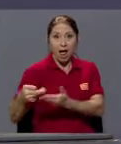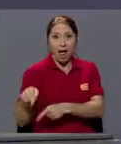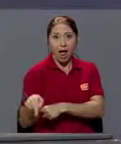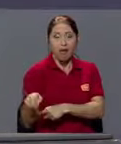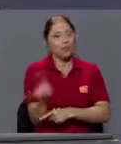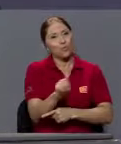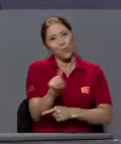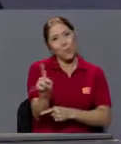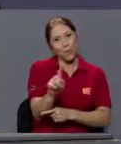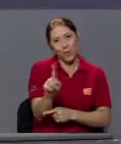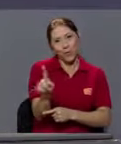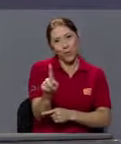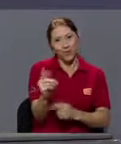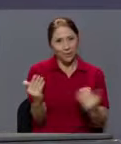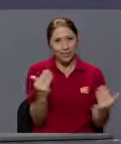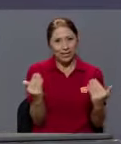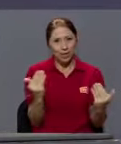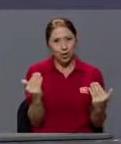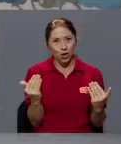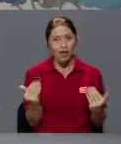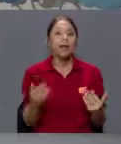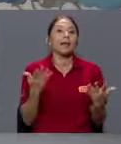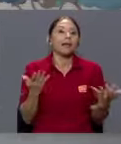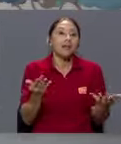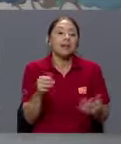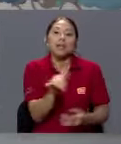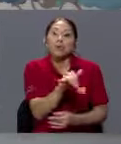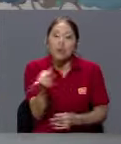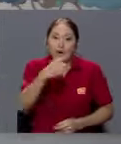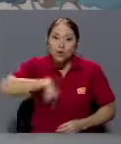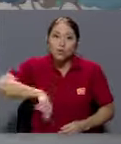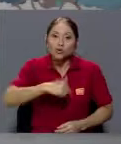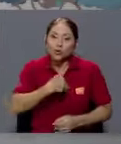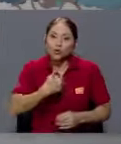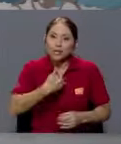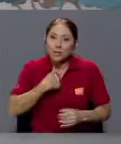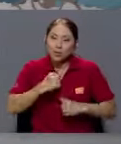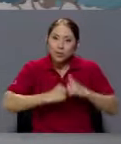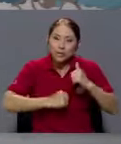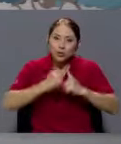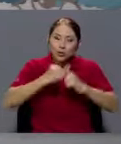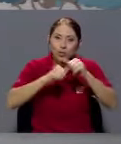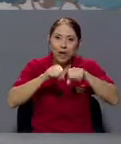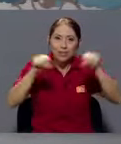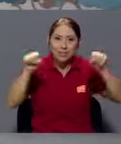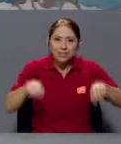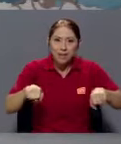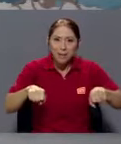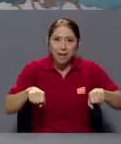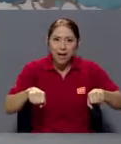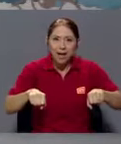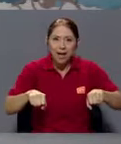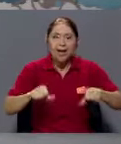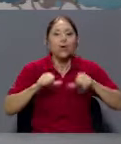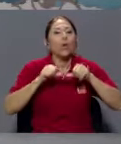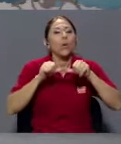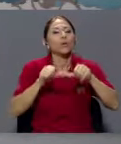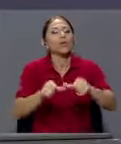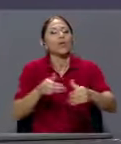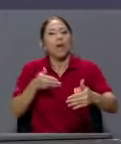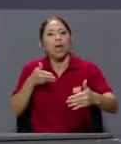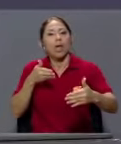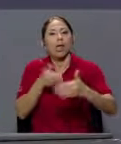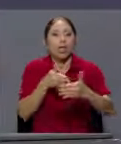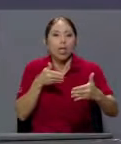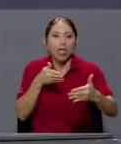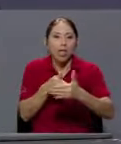es justo reconocer que tal y como tenemos estructurado el sistema, sigue golpeando a